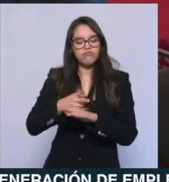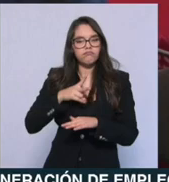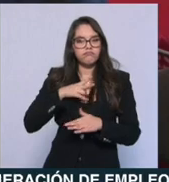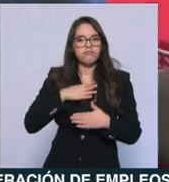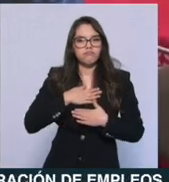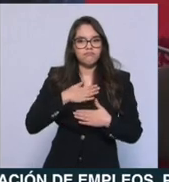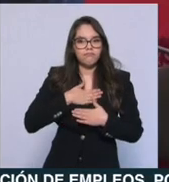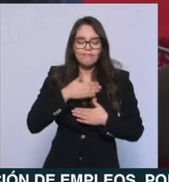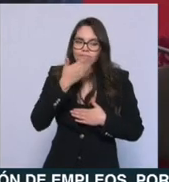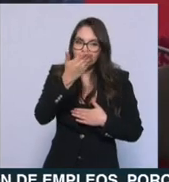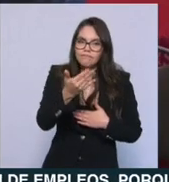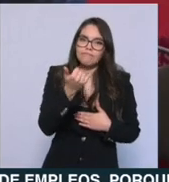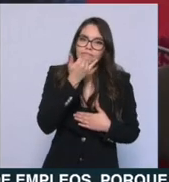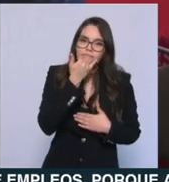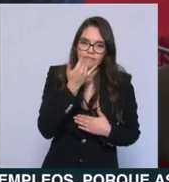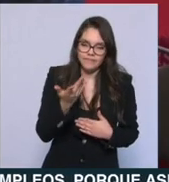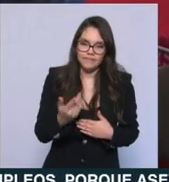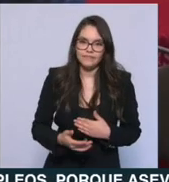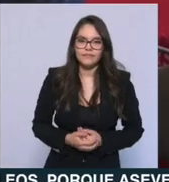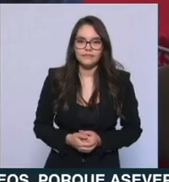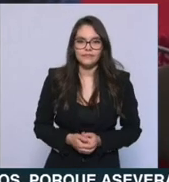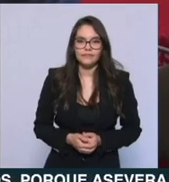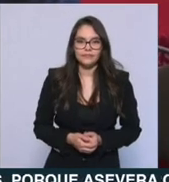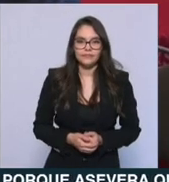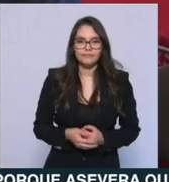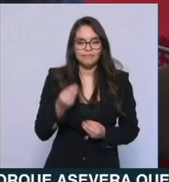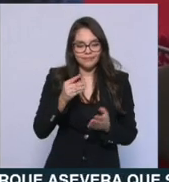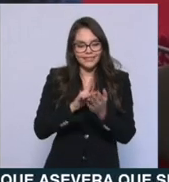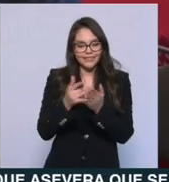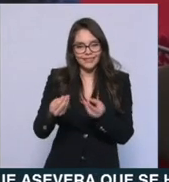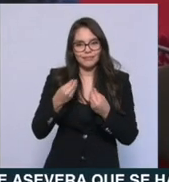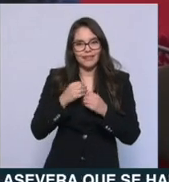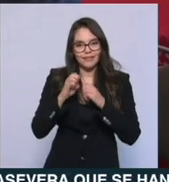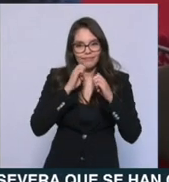pues lo sentimos. Consejero, muchísimas gracias por esta entrevista. Un gusto. Gracias a ustedes.